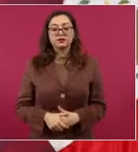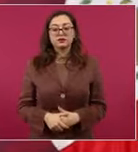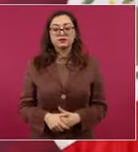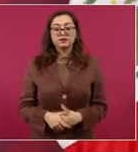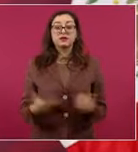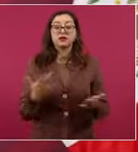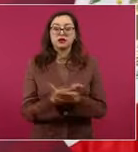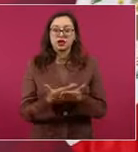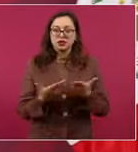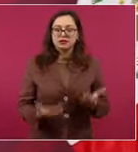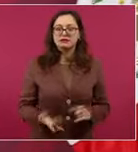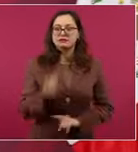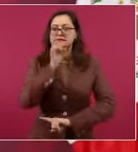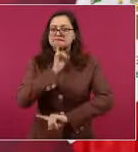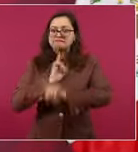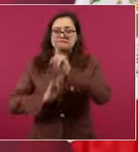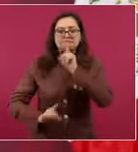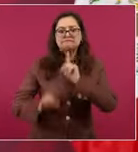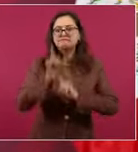difaman, atacan